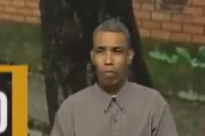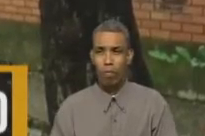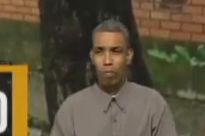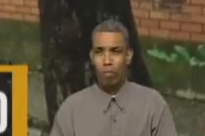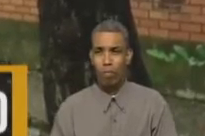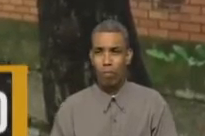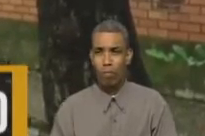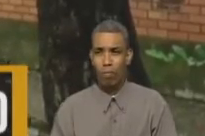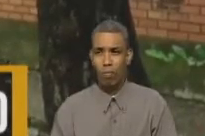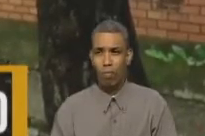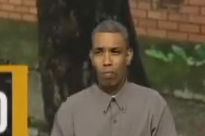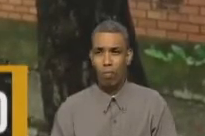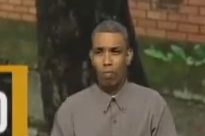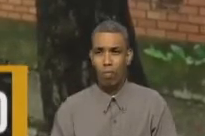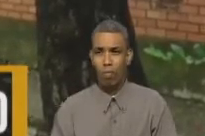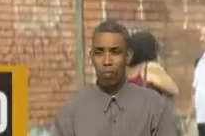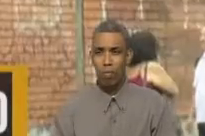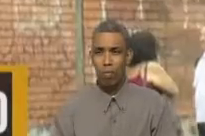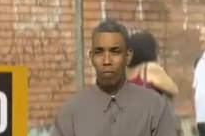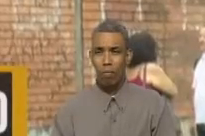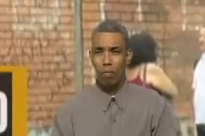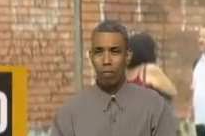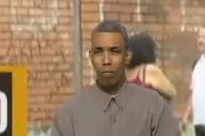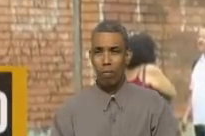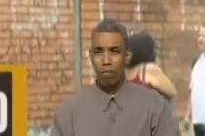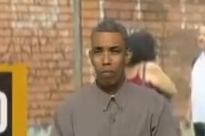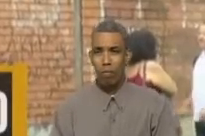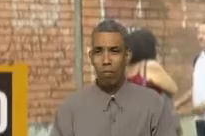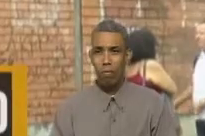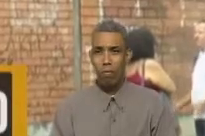los entes de seguridad del Estado. No se ve